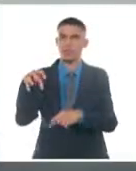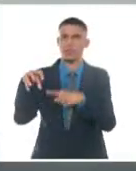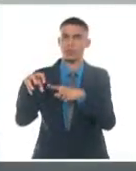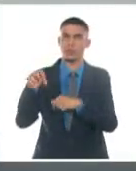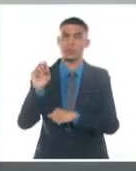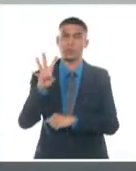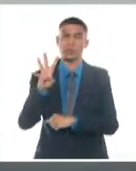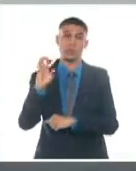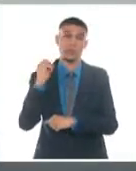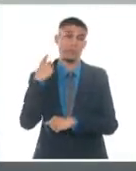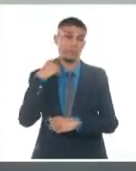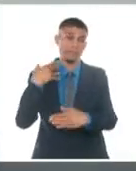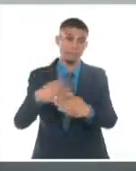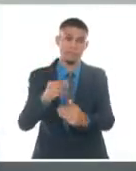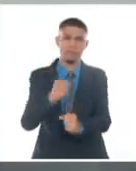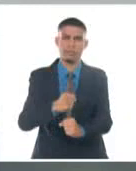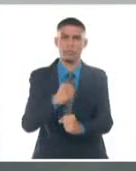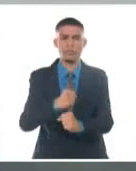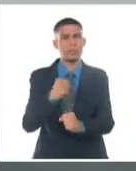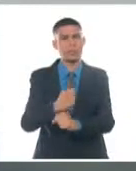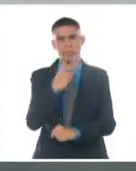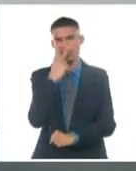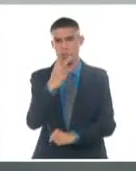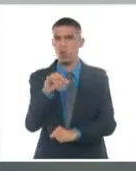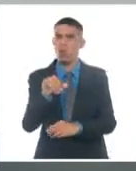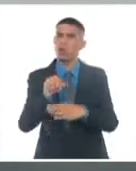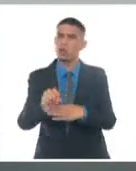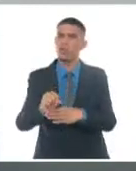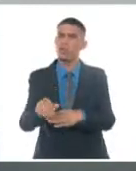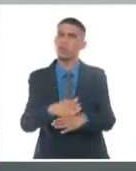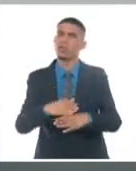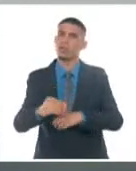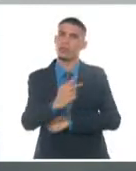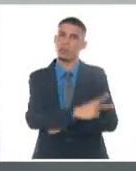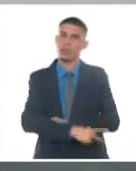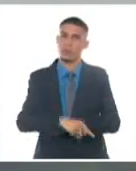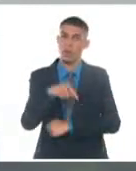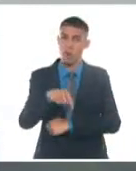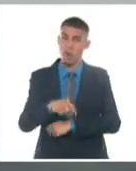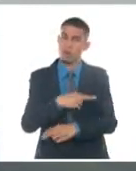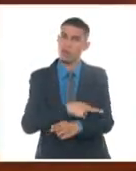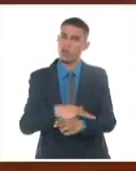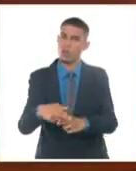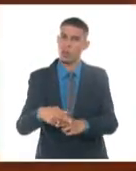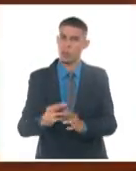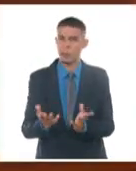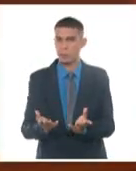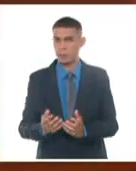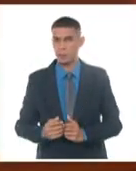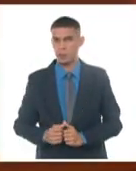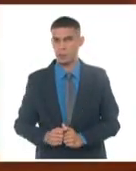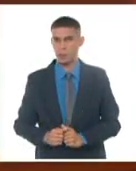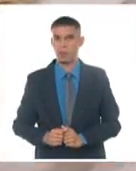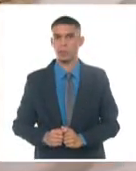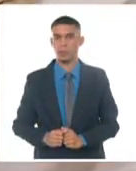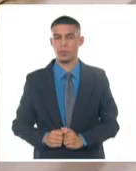años se ha consagrado a esta especialidad y ha prestado servicios en varios países. Hoy le contamos su historia.